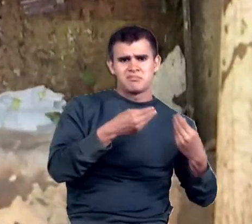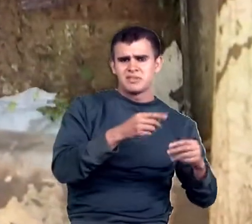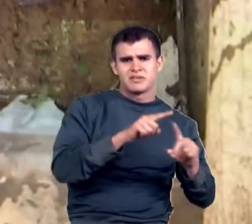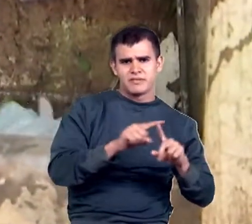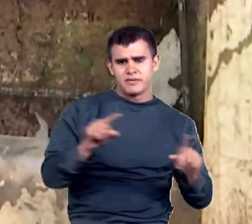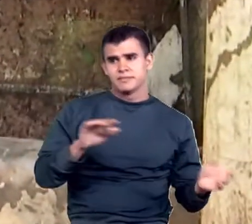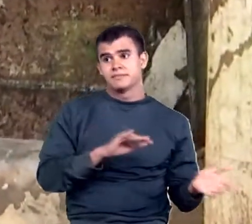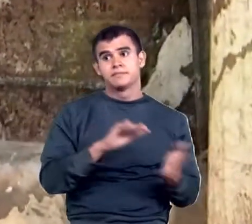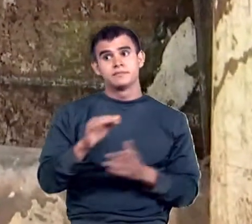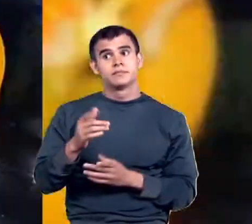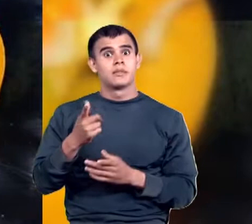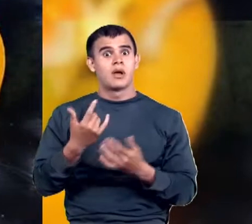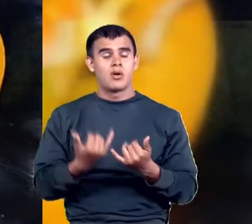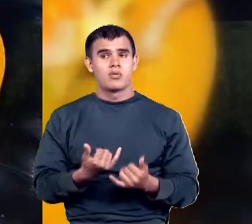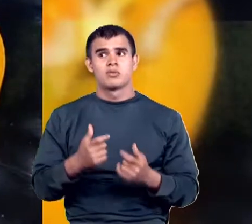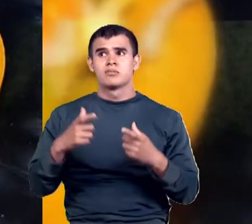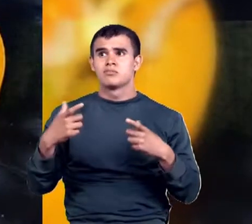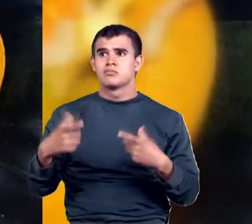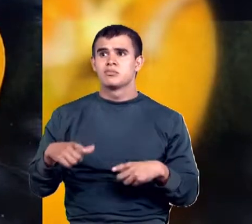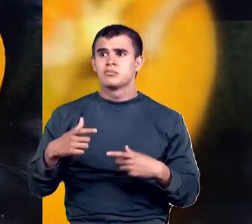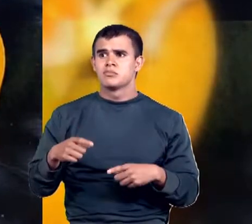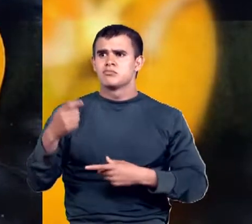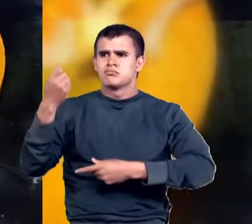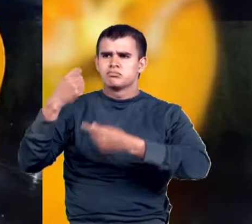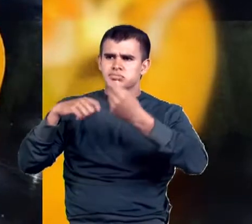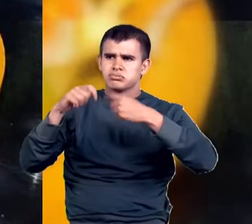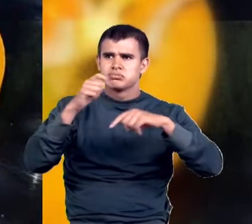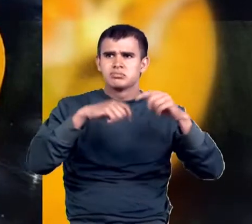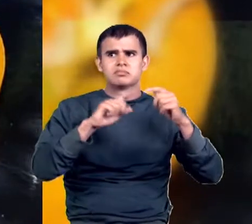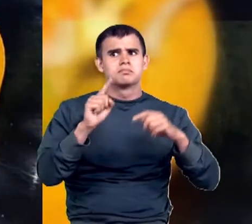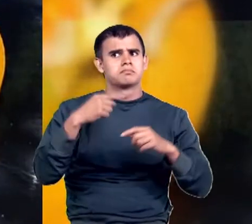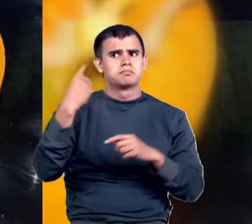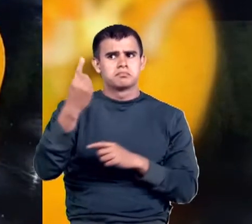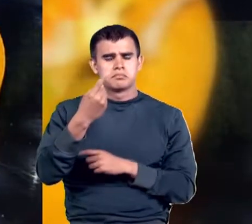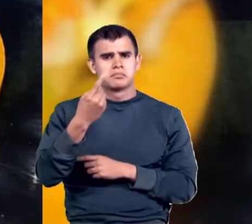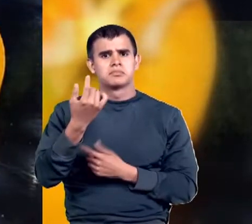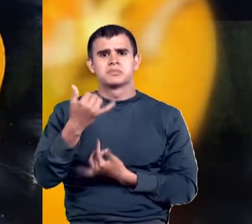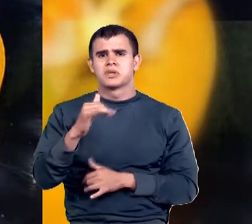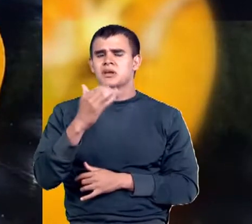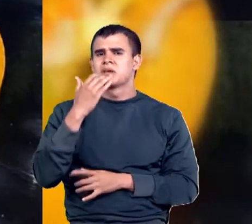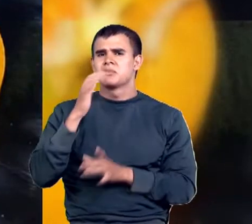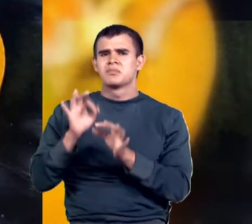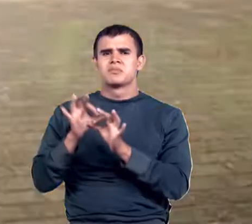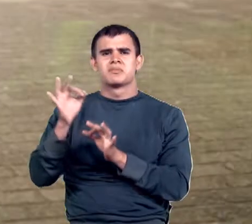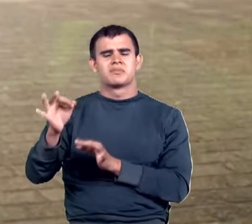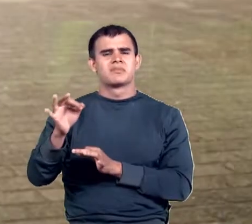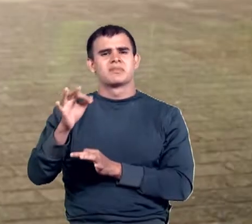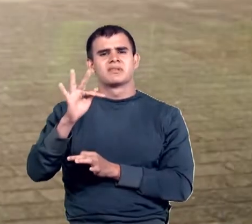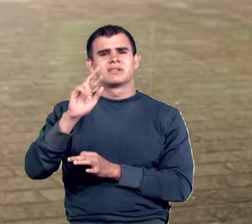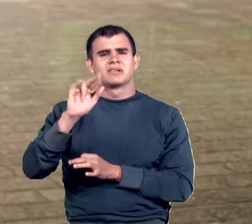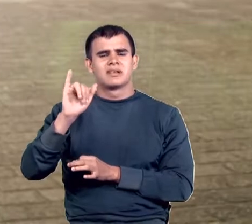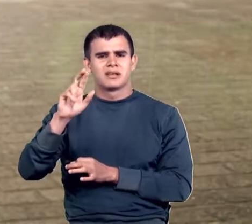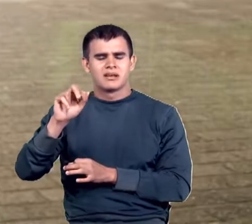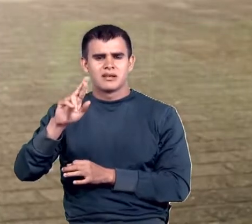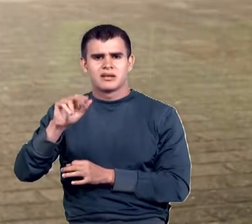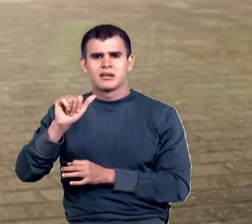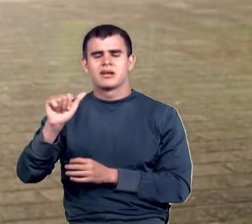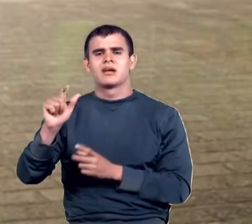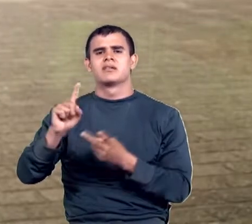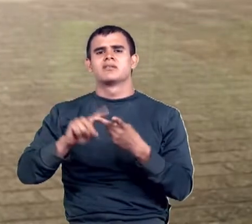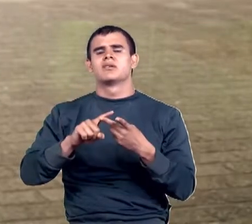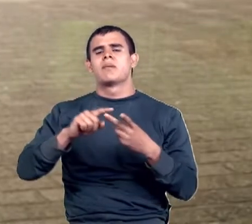pasa con el plástico de licopor. Actualmente los platos comestibles ya se están distribuyendo en diversas zonas del país como Tierra Alta,